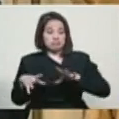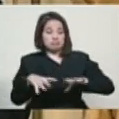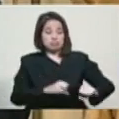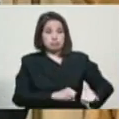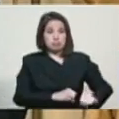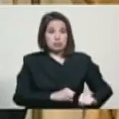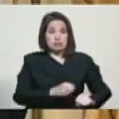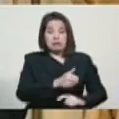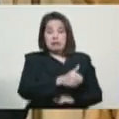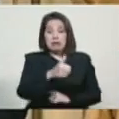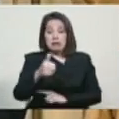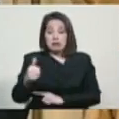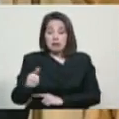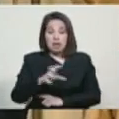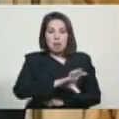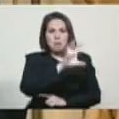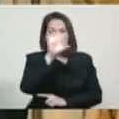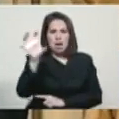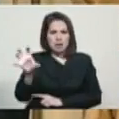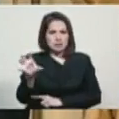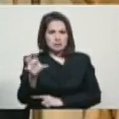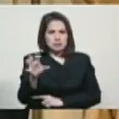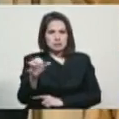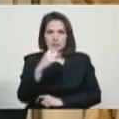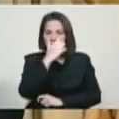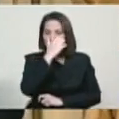en cada uno de nuestros países,